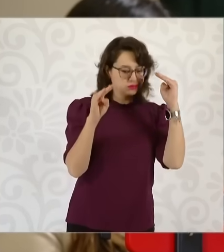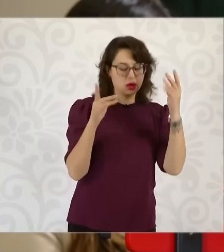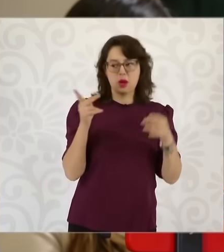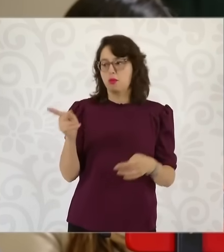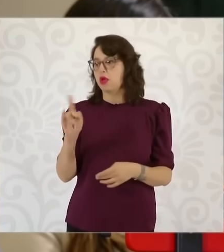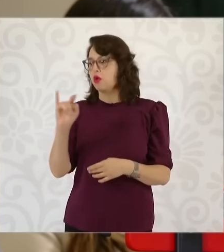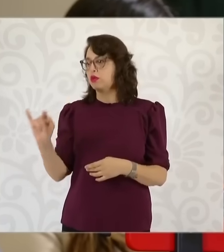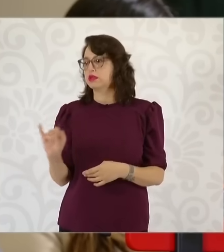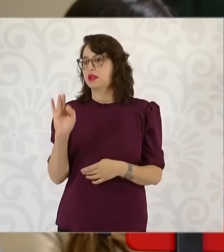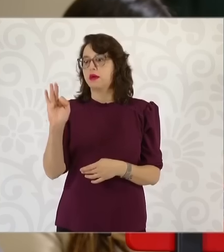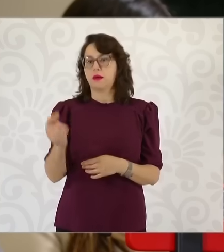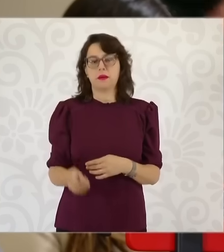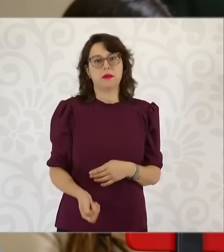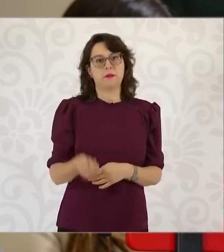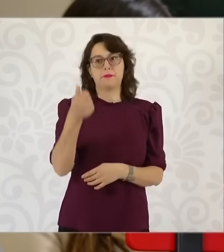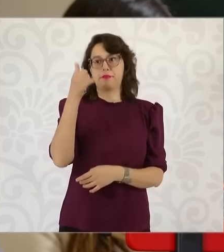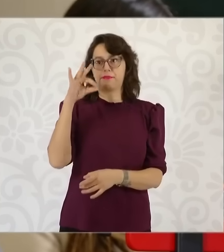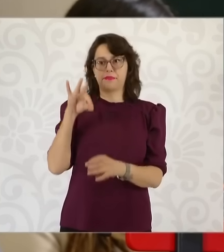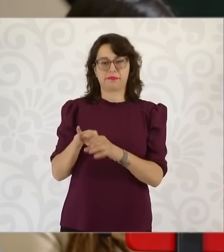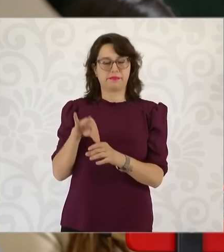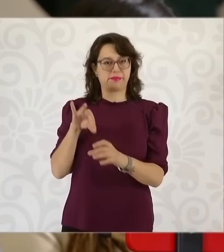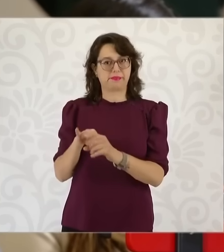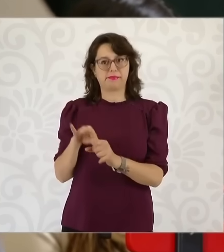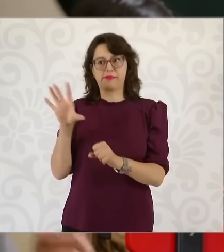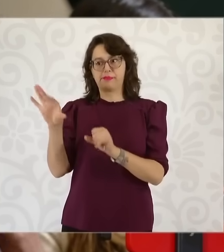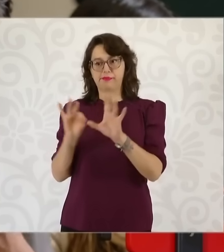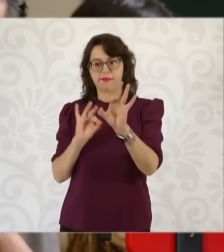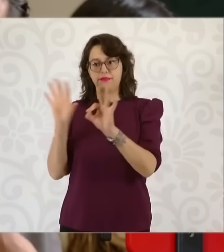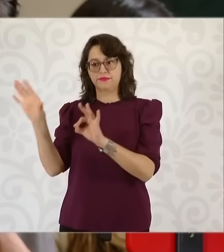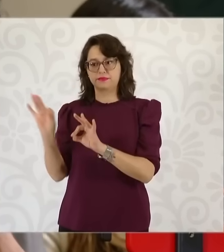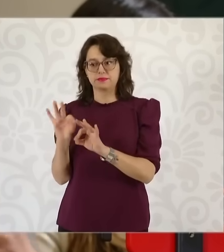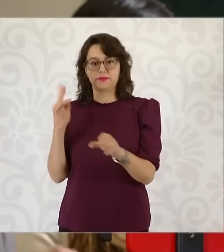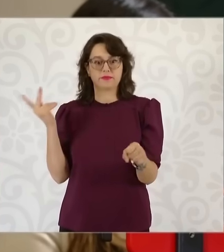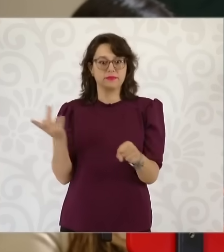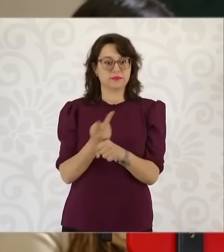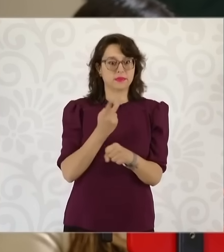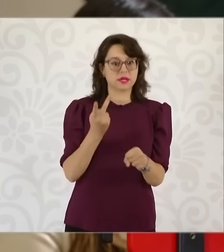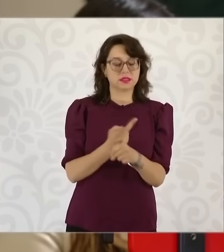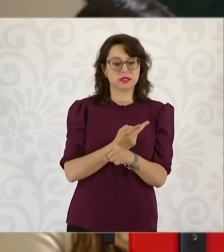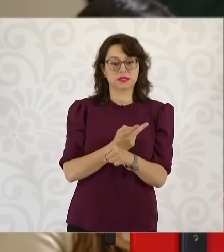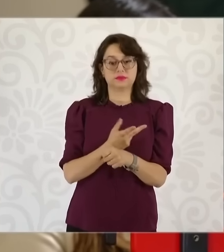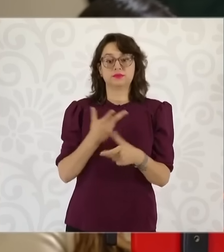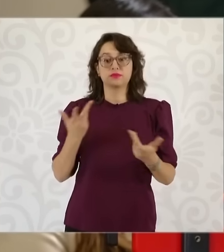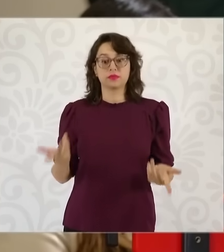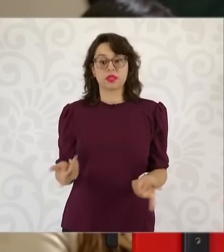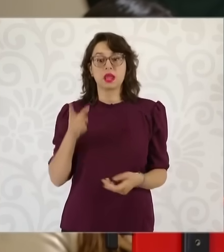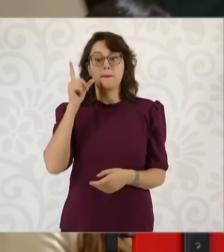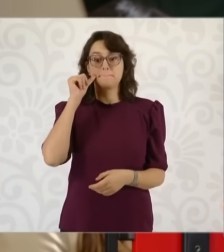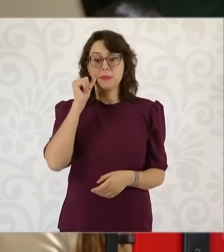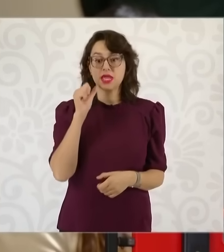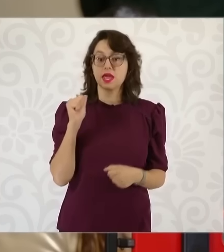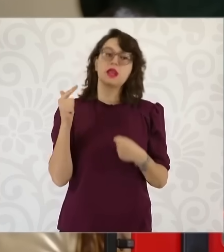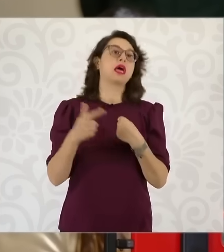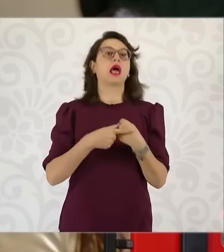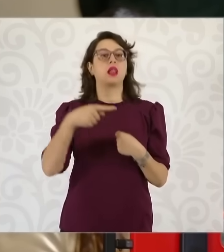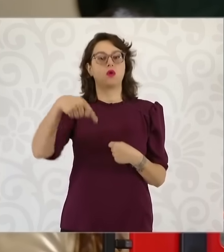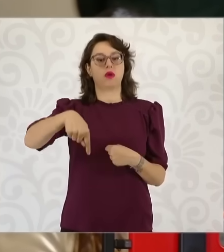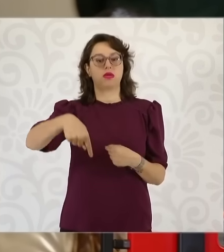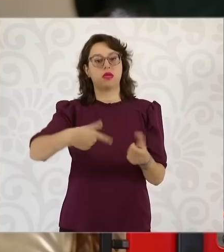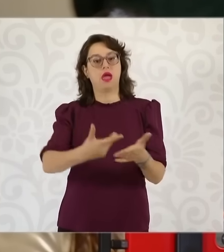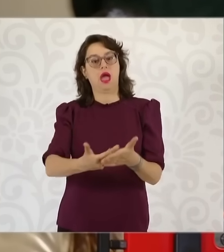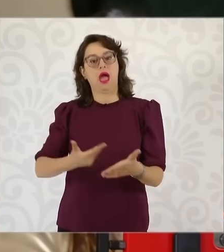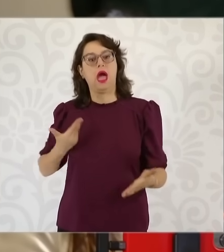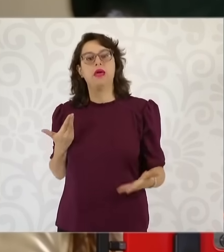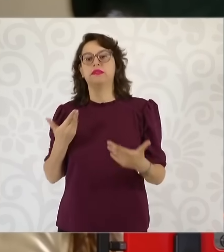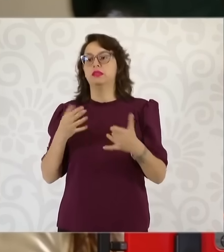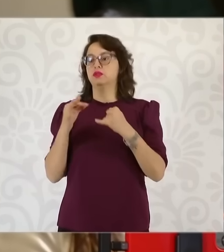Poder Judicial Federal. Preguntarle si van a hacer algún tipo de información mañana, justamente aprovechando